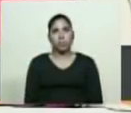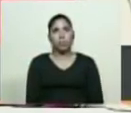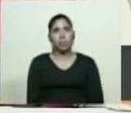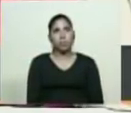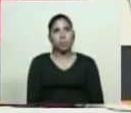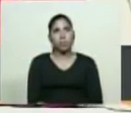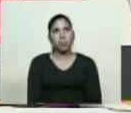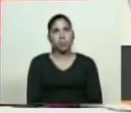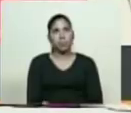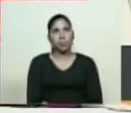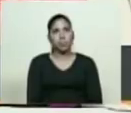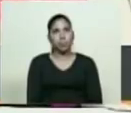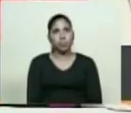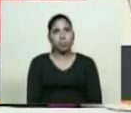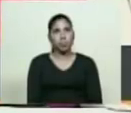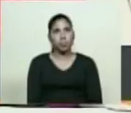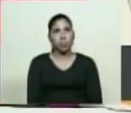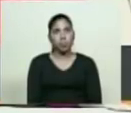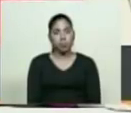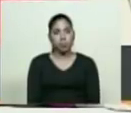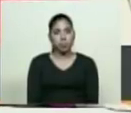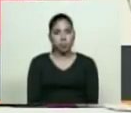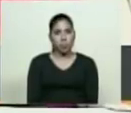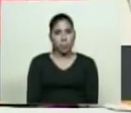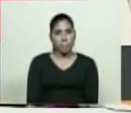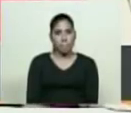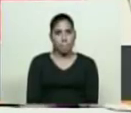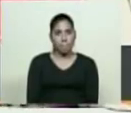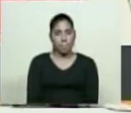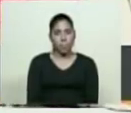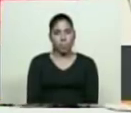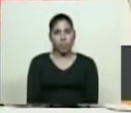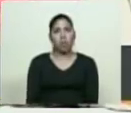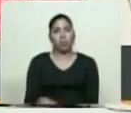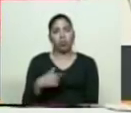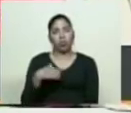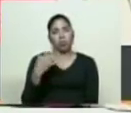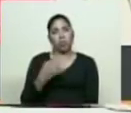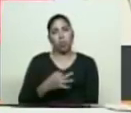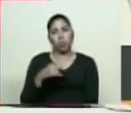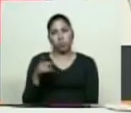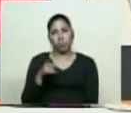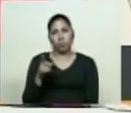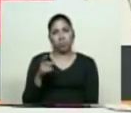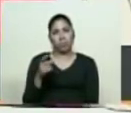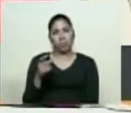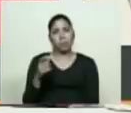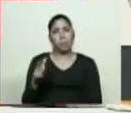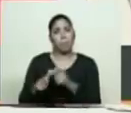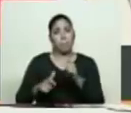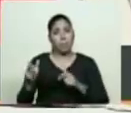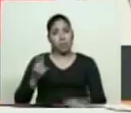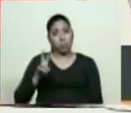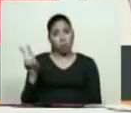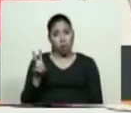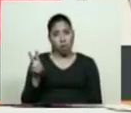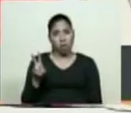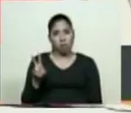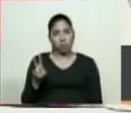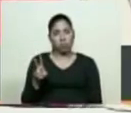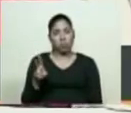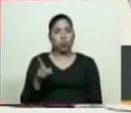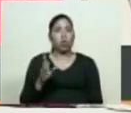A lo mejor entran algunos, vaya usted a saber qué va a pasar. Y ahí es donde yo estoy seguro que muchos venezolanos, sin ser